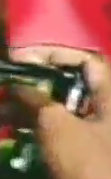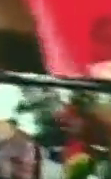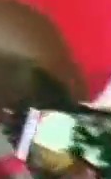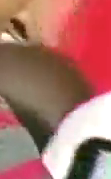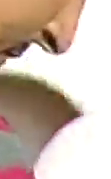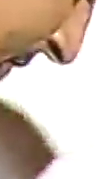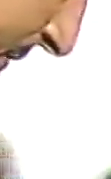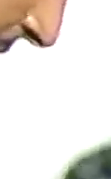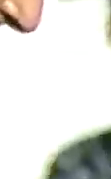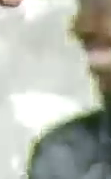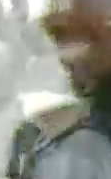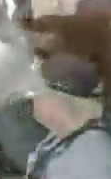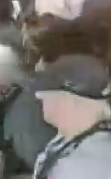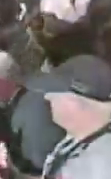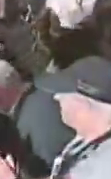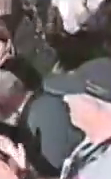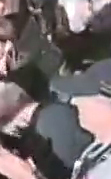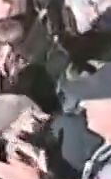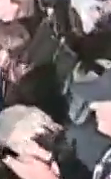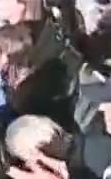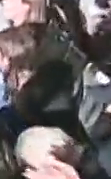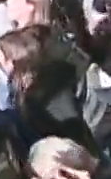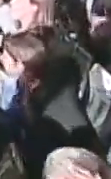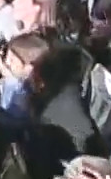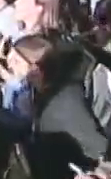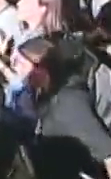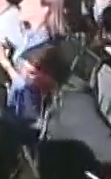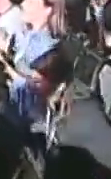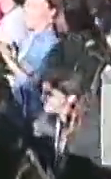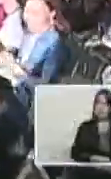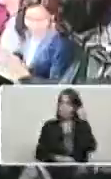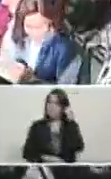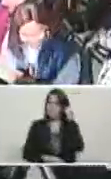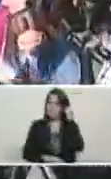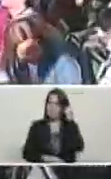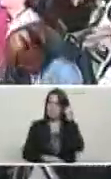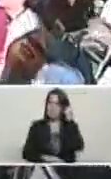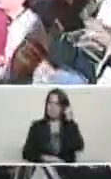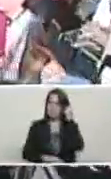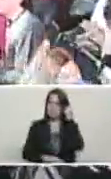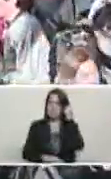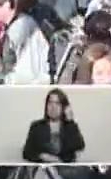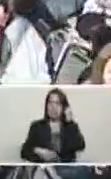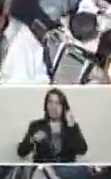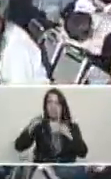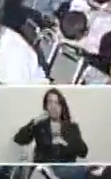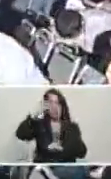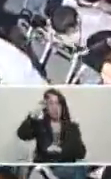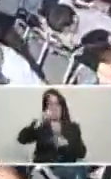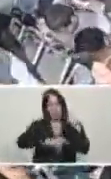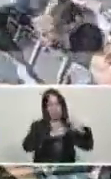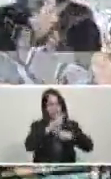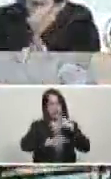venceremos víctor y forever victoria y forever